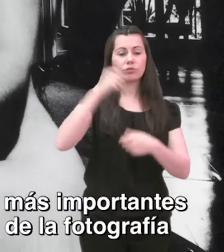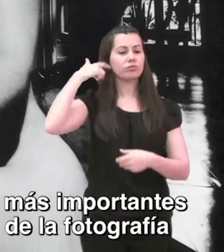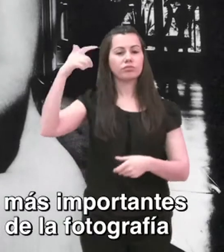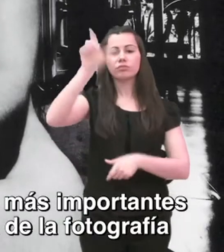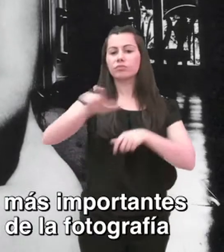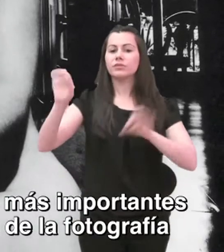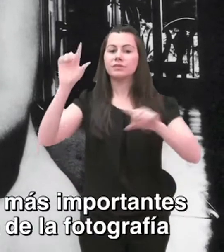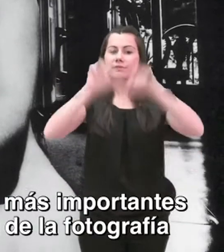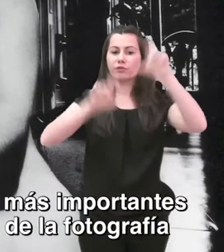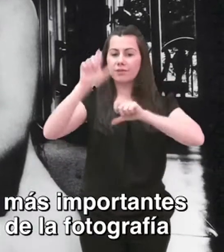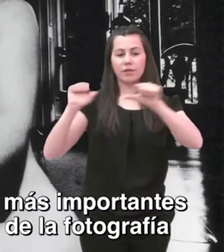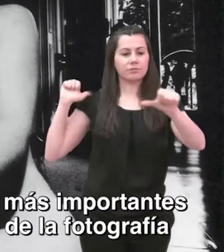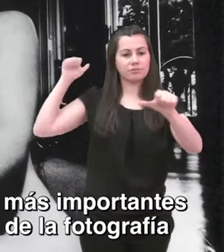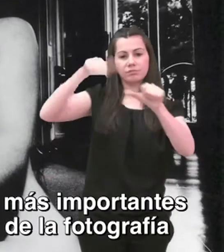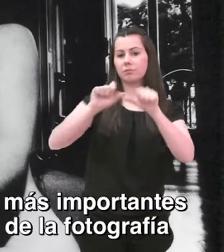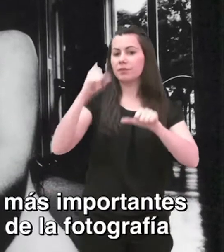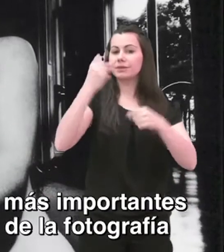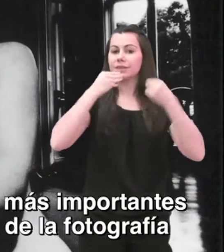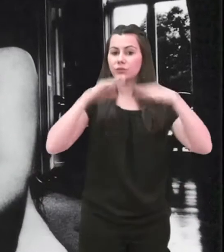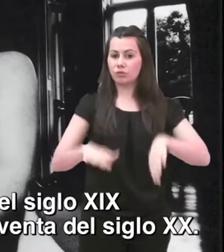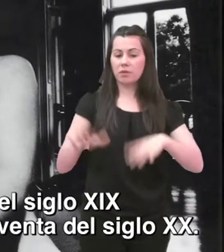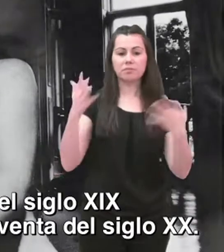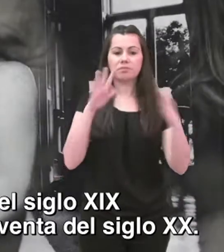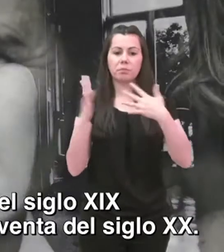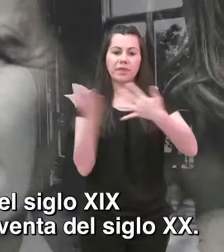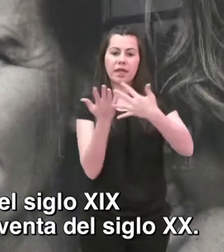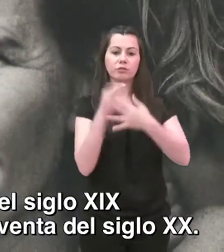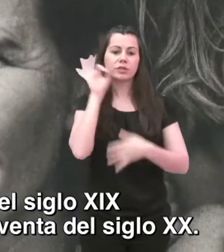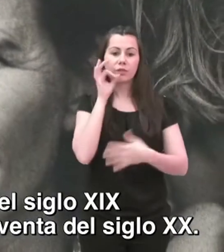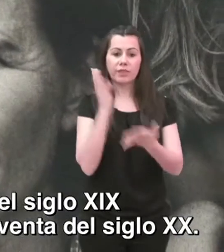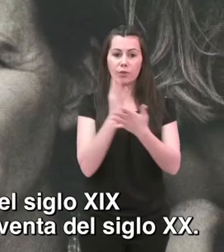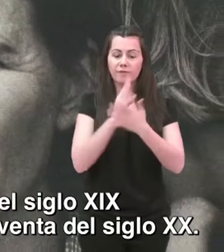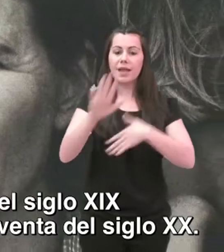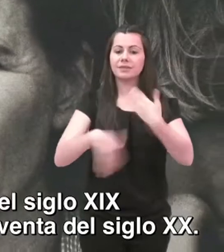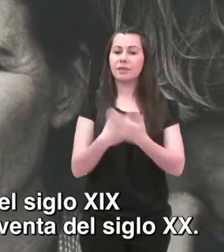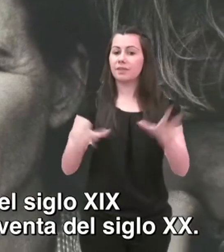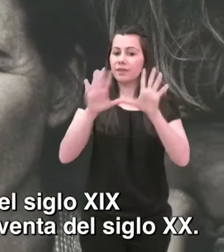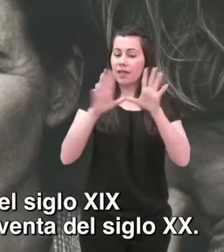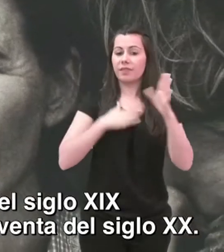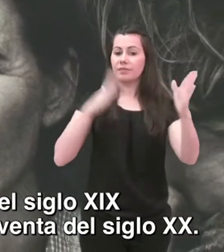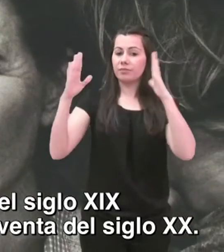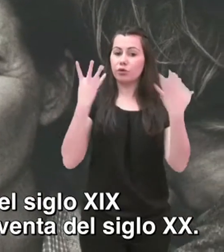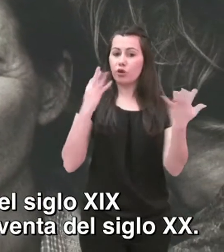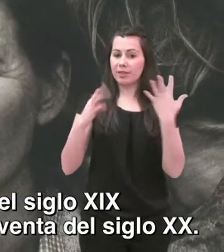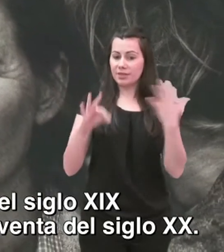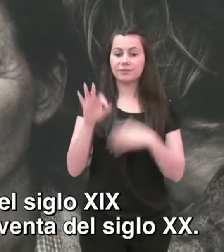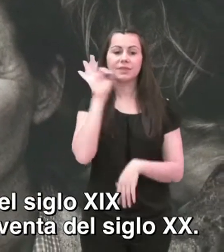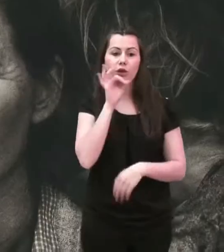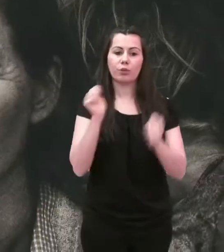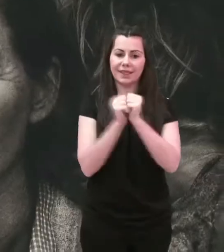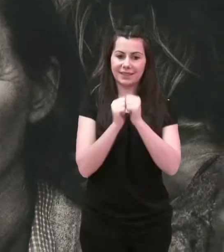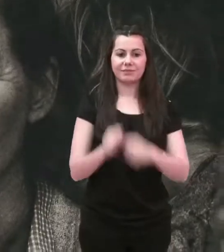importantes maestros de la historia de la fotografía desde mediados del siglo XIX hasta la década de los 90 del siglo XX.